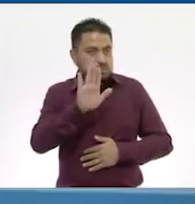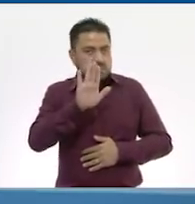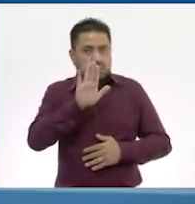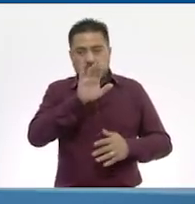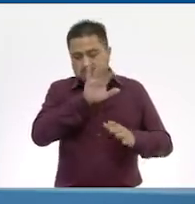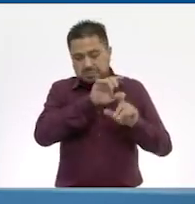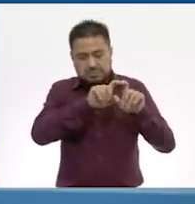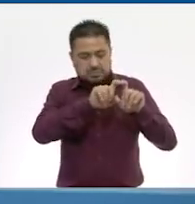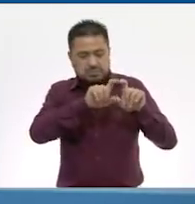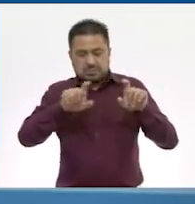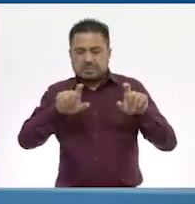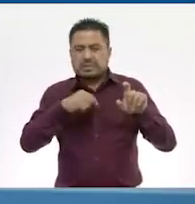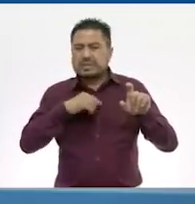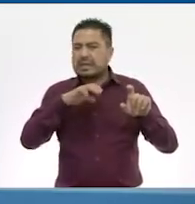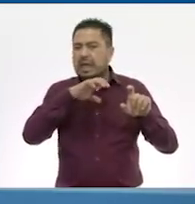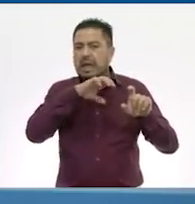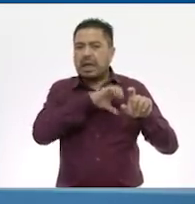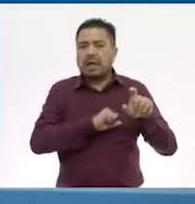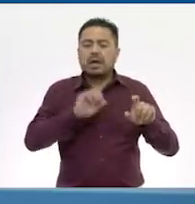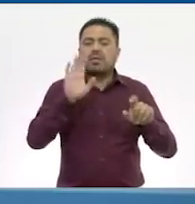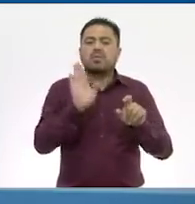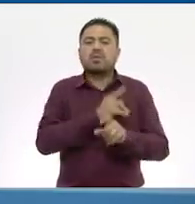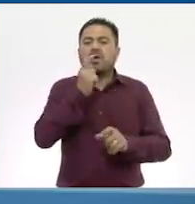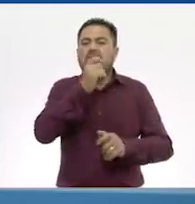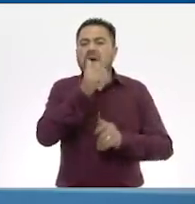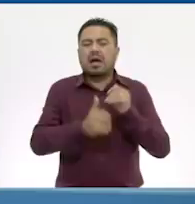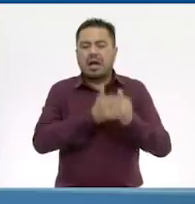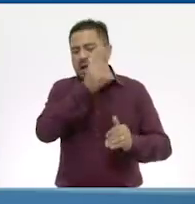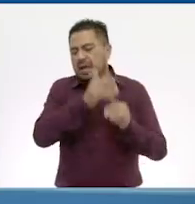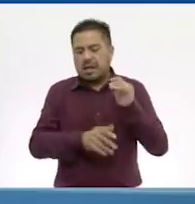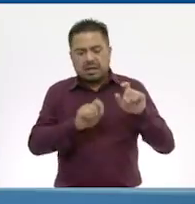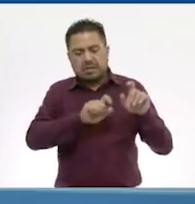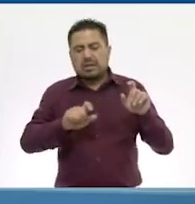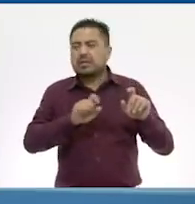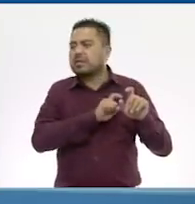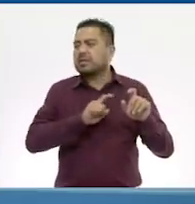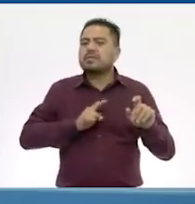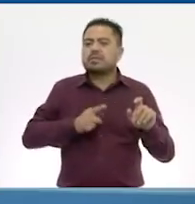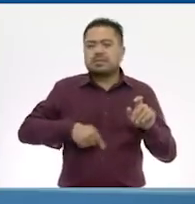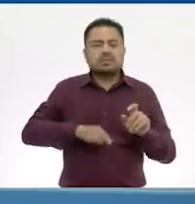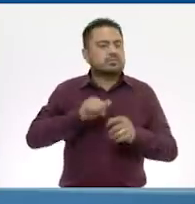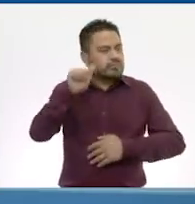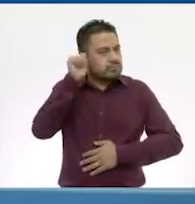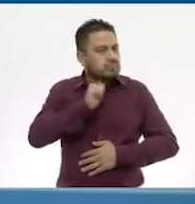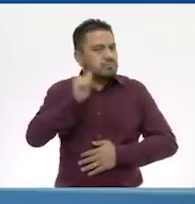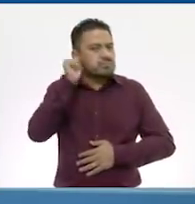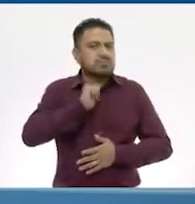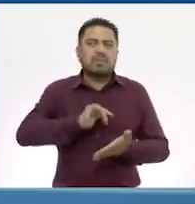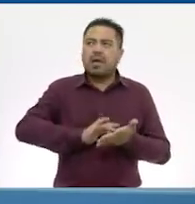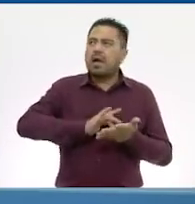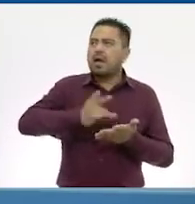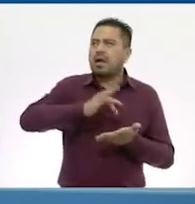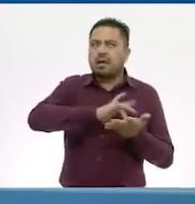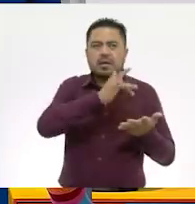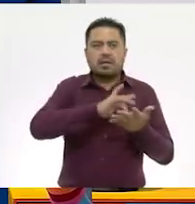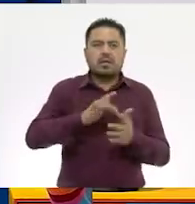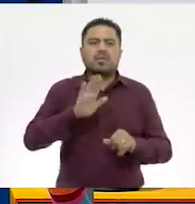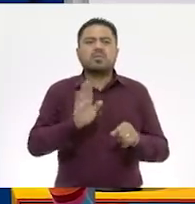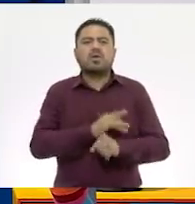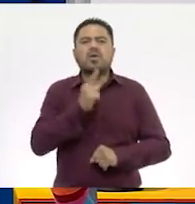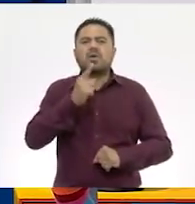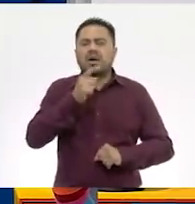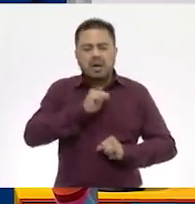de las fábulas me encantó porque su final era: debemos ser siempre agradecidos. ¿Y por qué